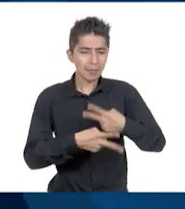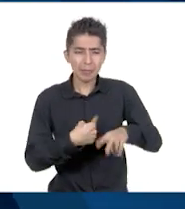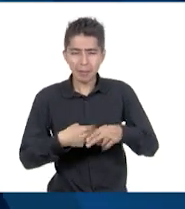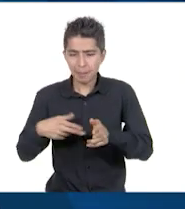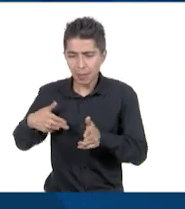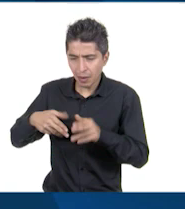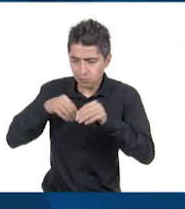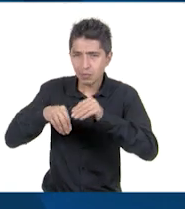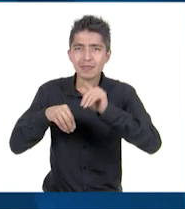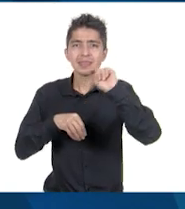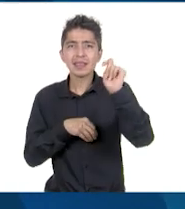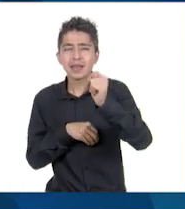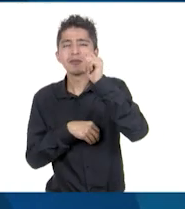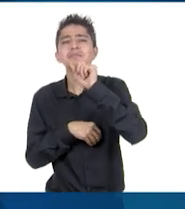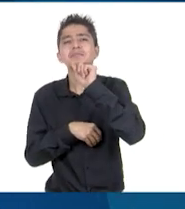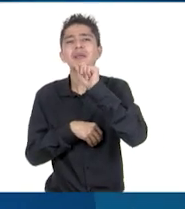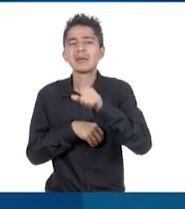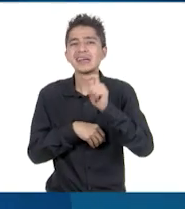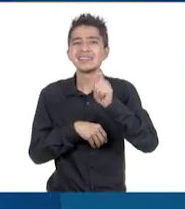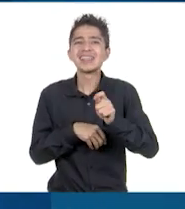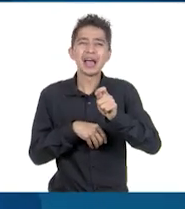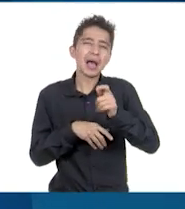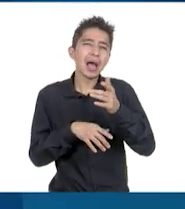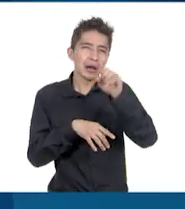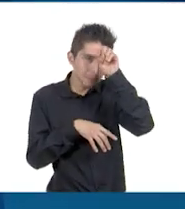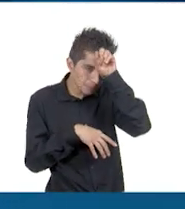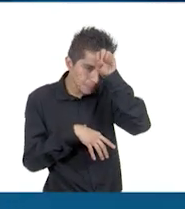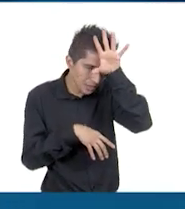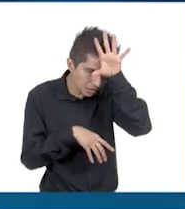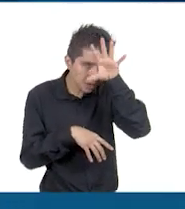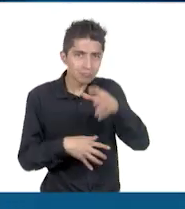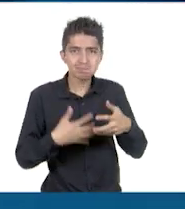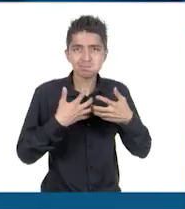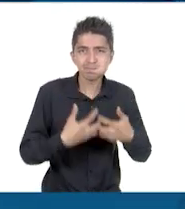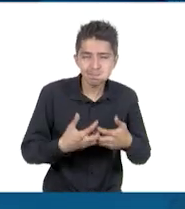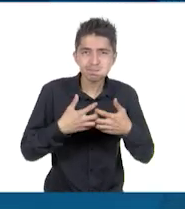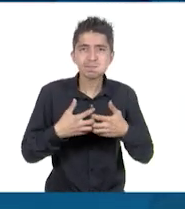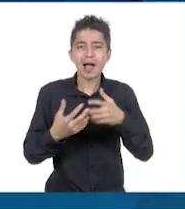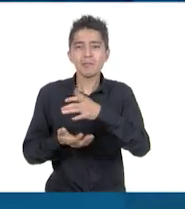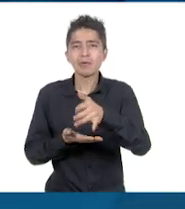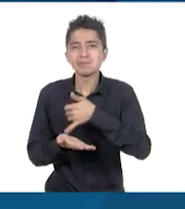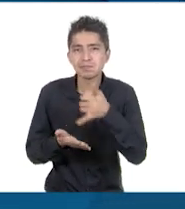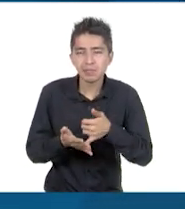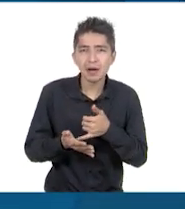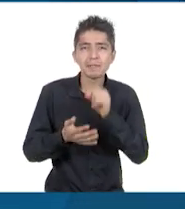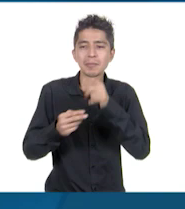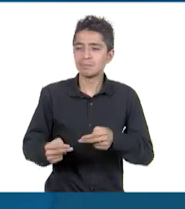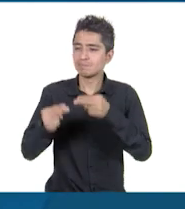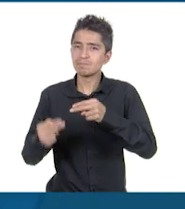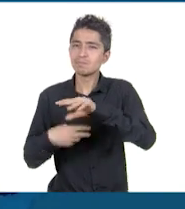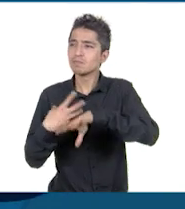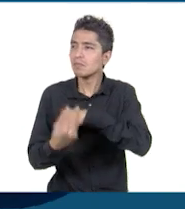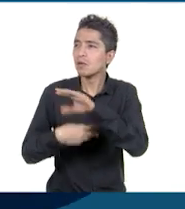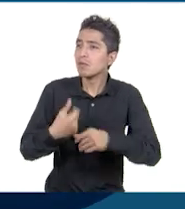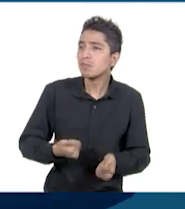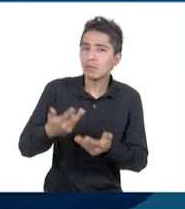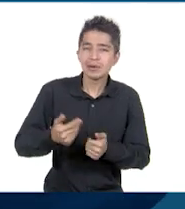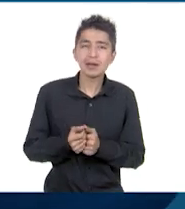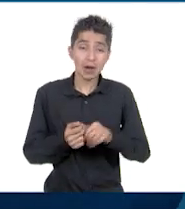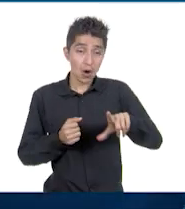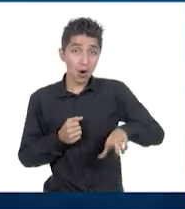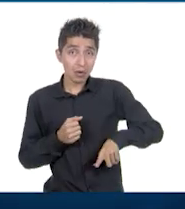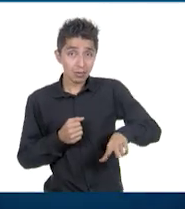avances tecnológicos en las actividades minera, industrial, agrícola y comercial. El gobierno